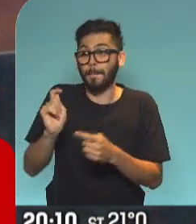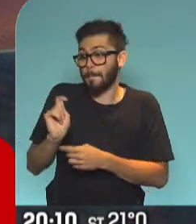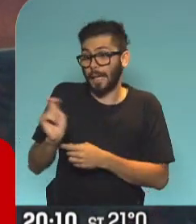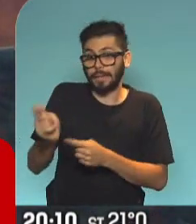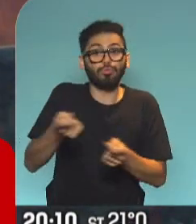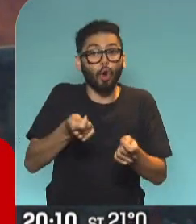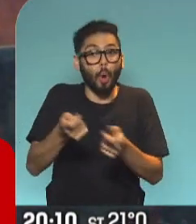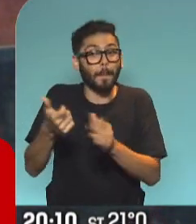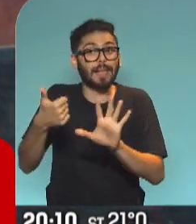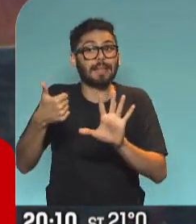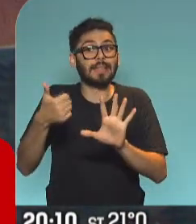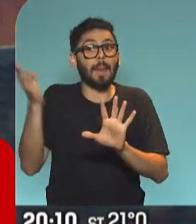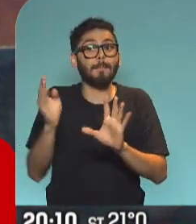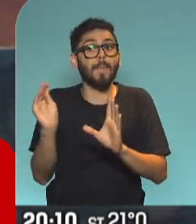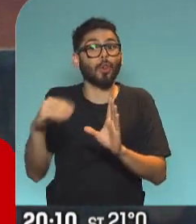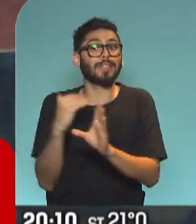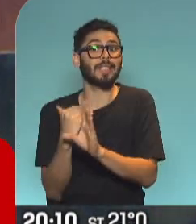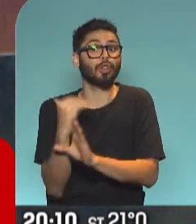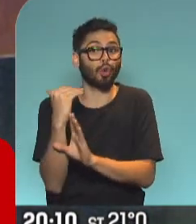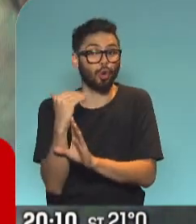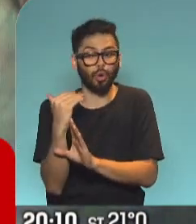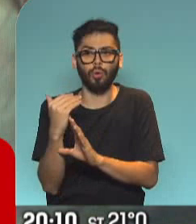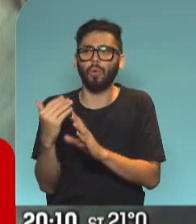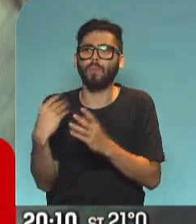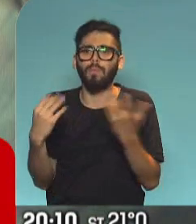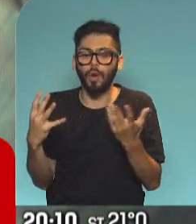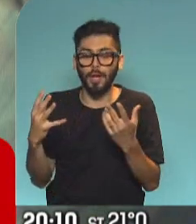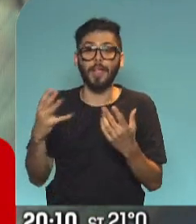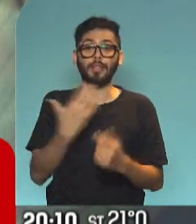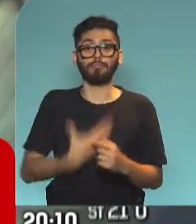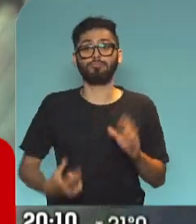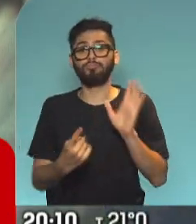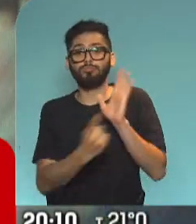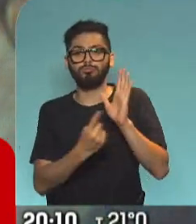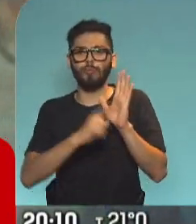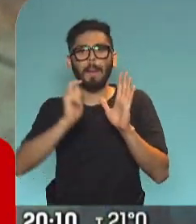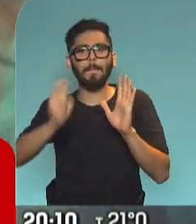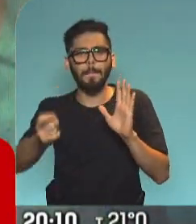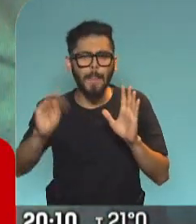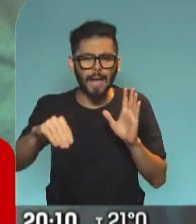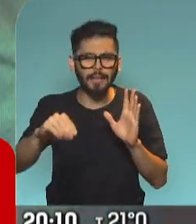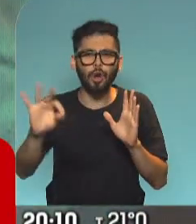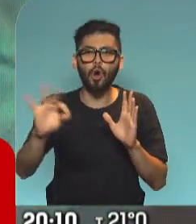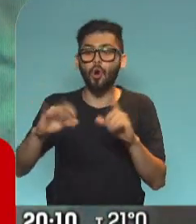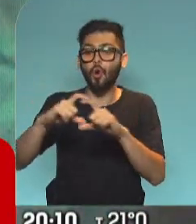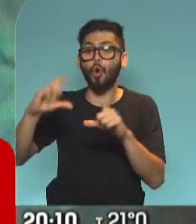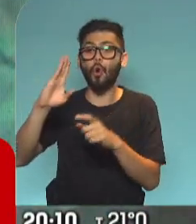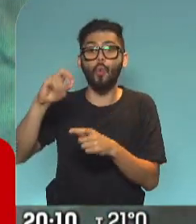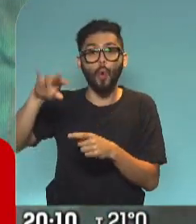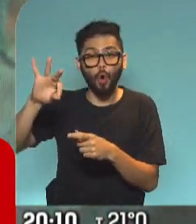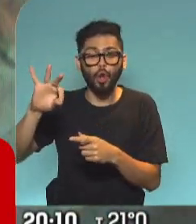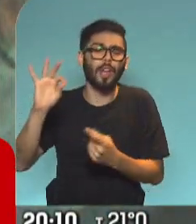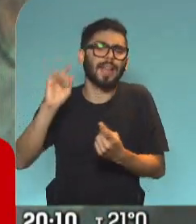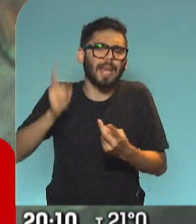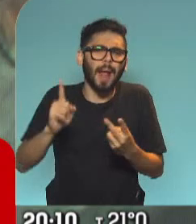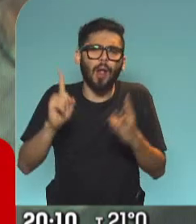un 6%. Y no solamente por los bonos y los decretos que se dieron, sino también por incrementos implícitos dados, por ejemplo,